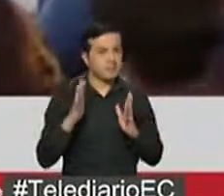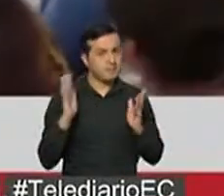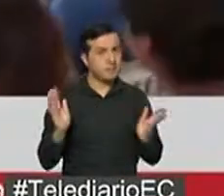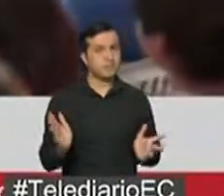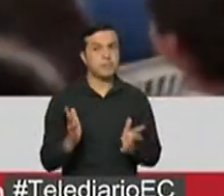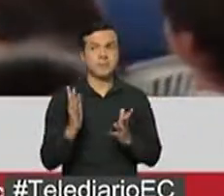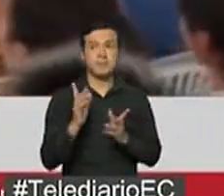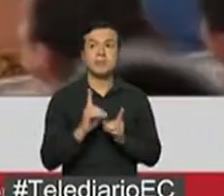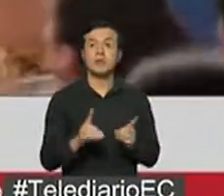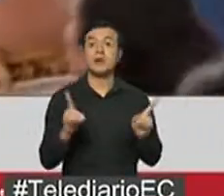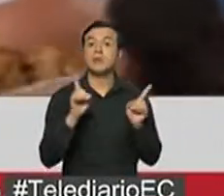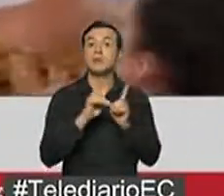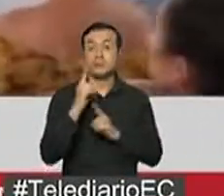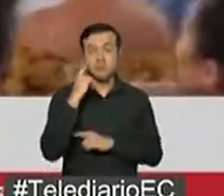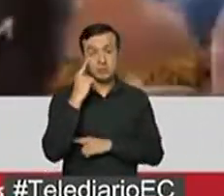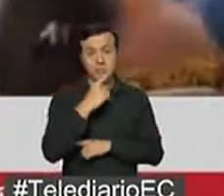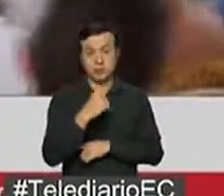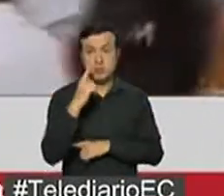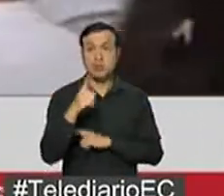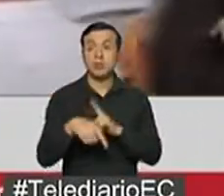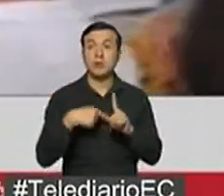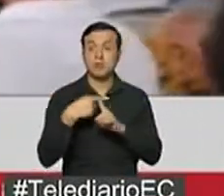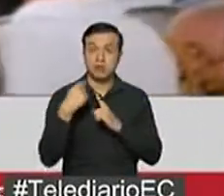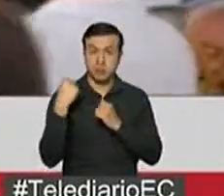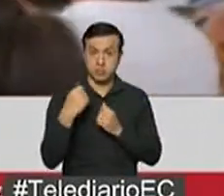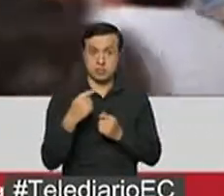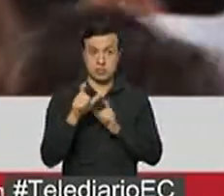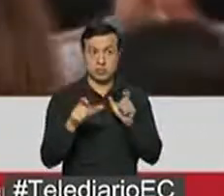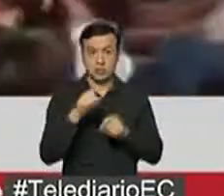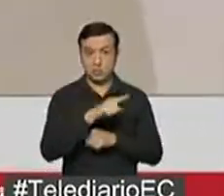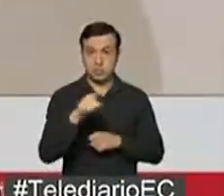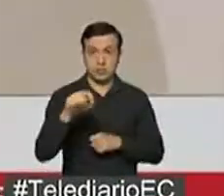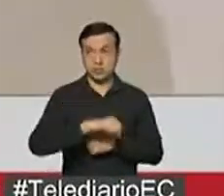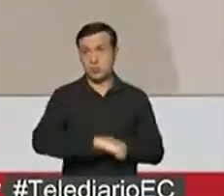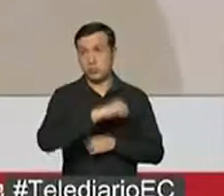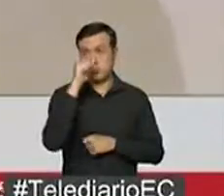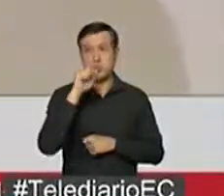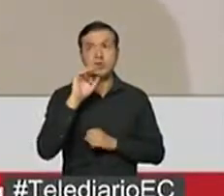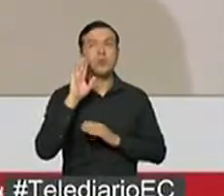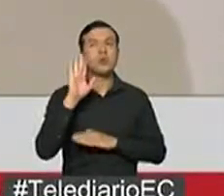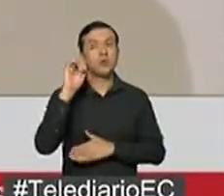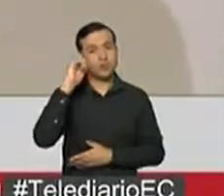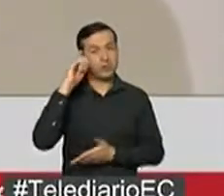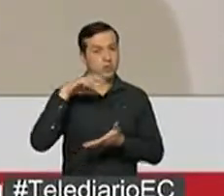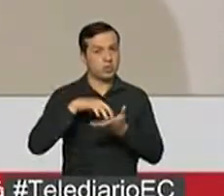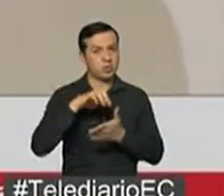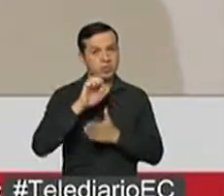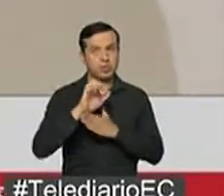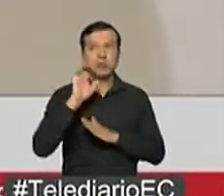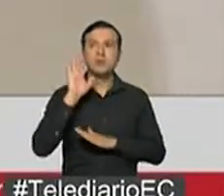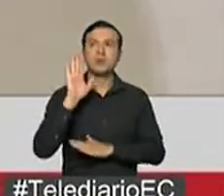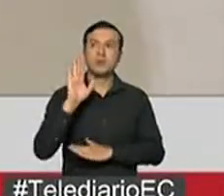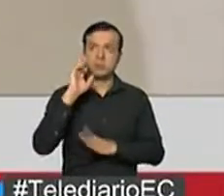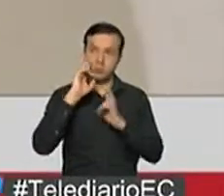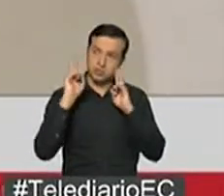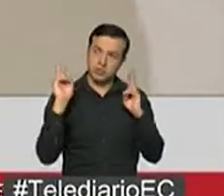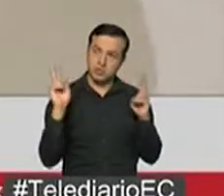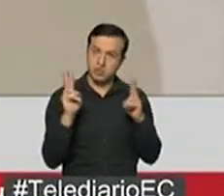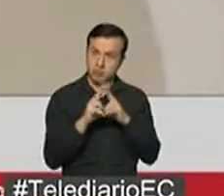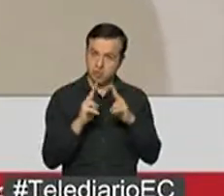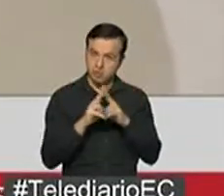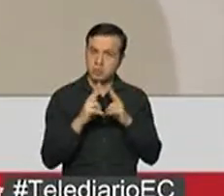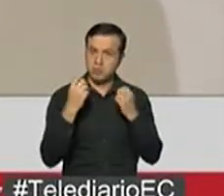último rubro incluye lo que se destinará a los ganadores hay un compromiso del estado de reconocer el